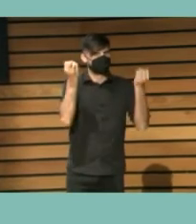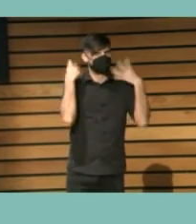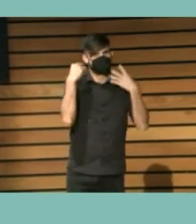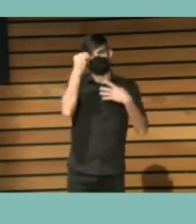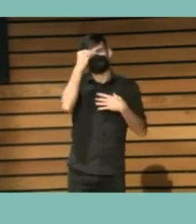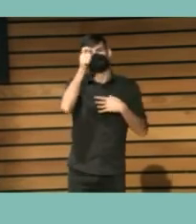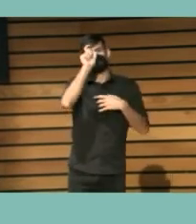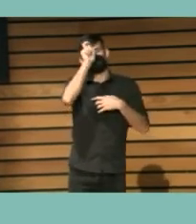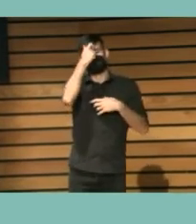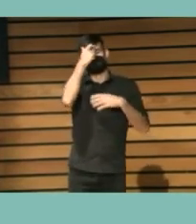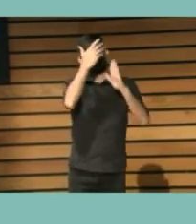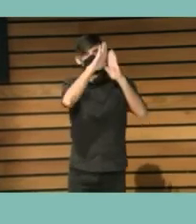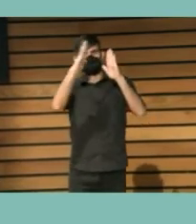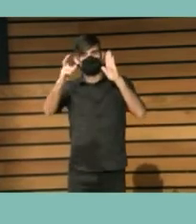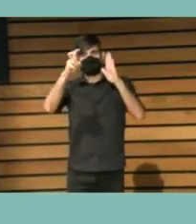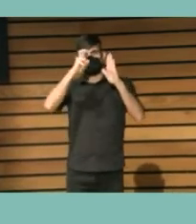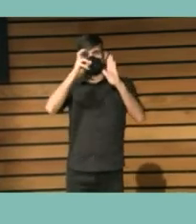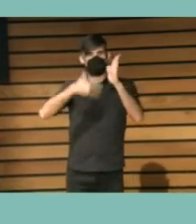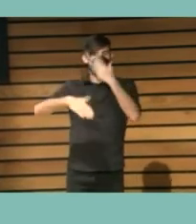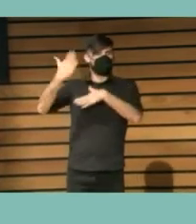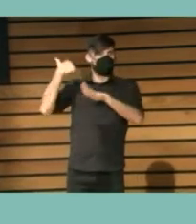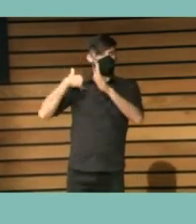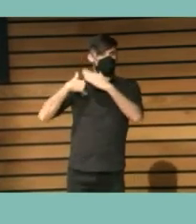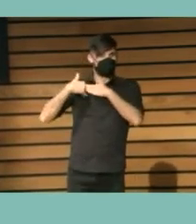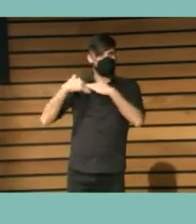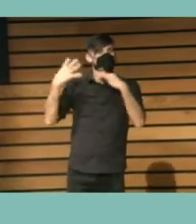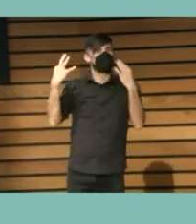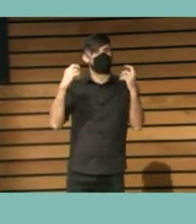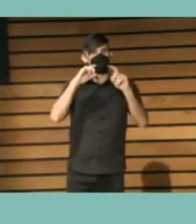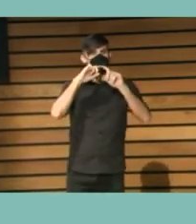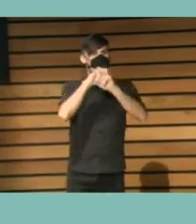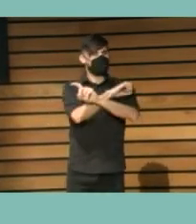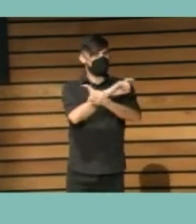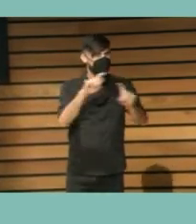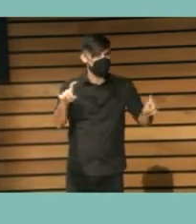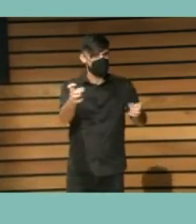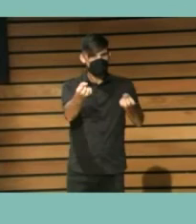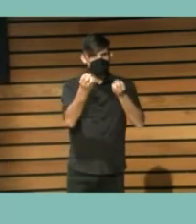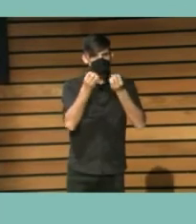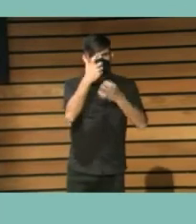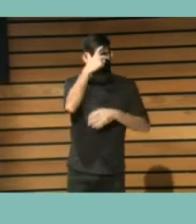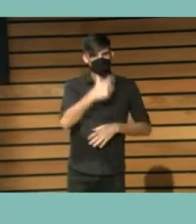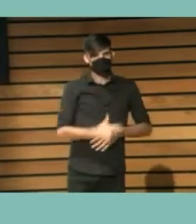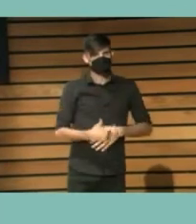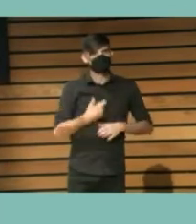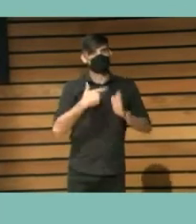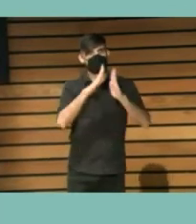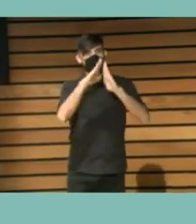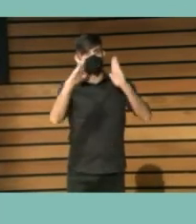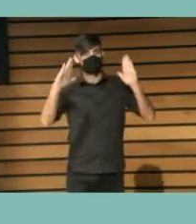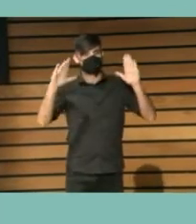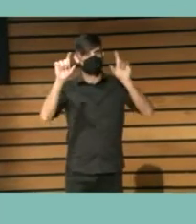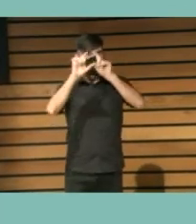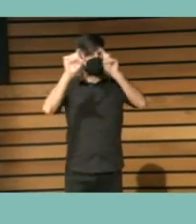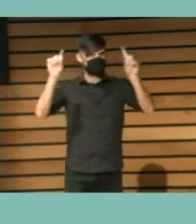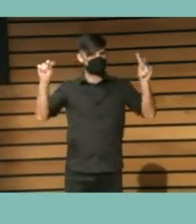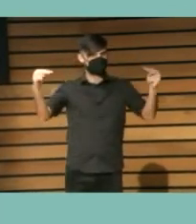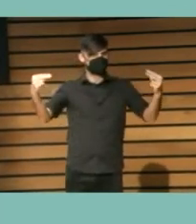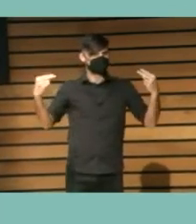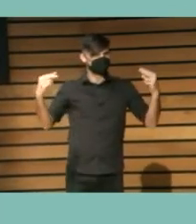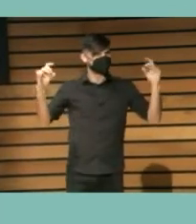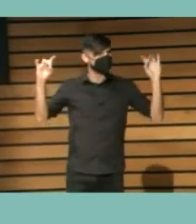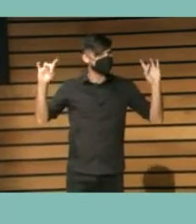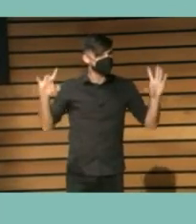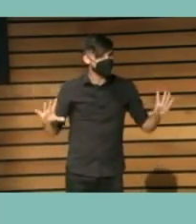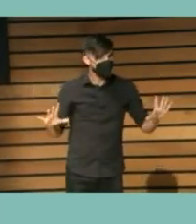que tendríamos que comunicar mejor lo que somos, ¿eh? No sabría decir